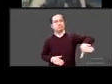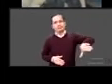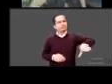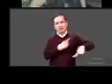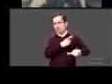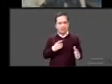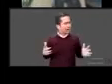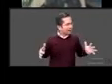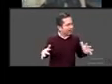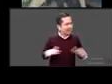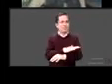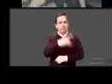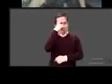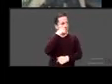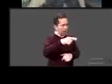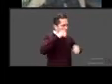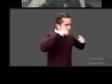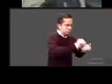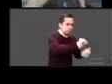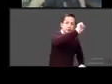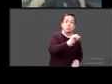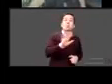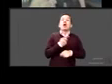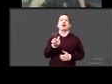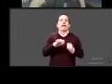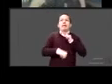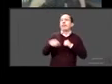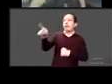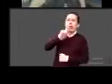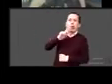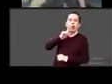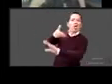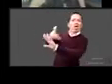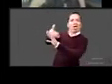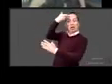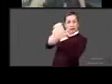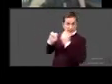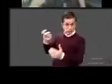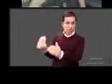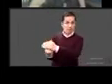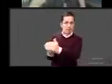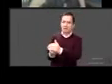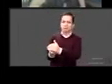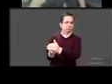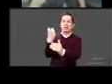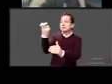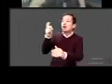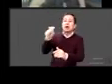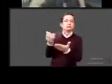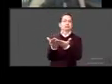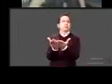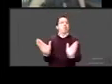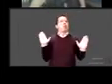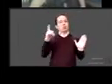las mujeres era algo privado, no, lo privado es público, porque se trata de derechos de niñas, niños y adolescentes y el Estado tiene la obligación de